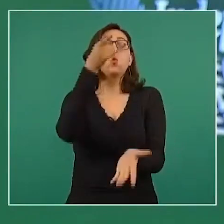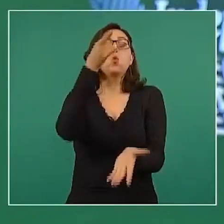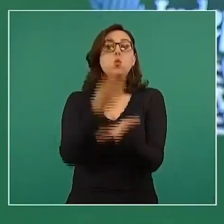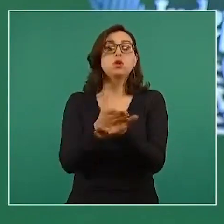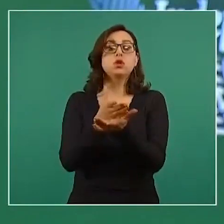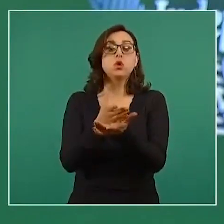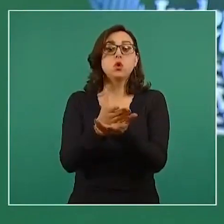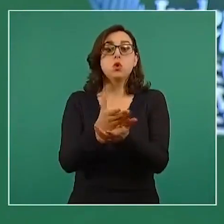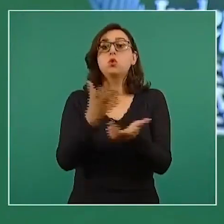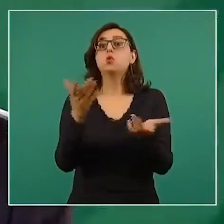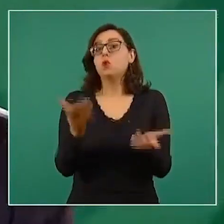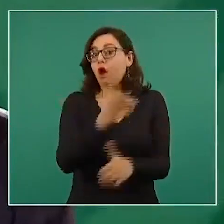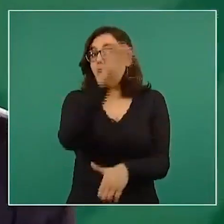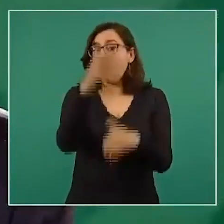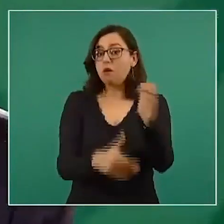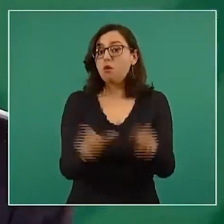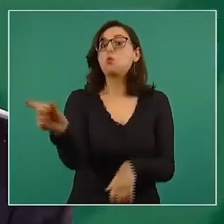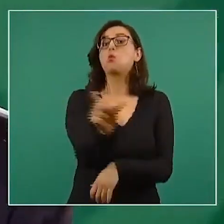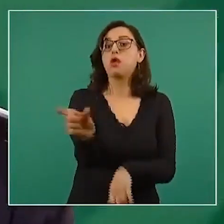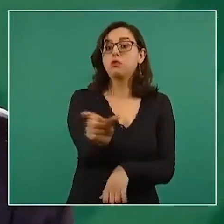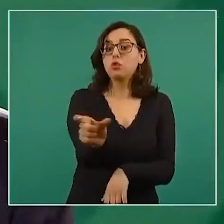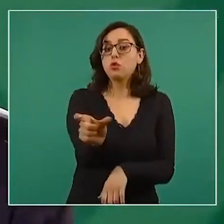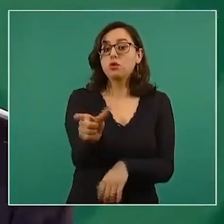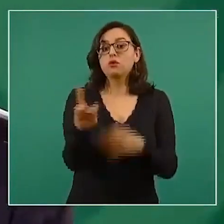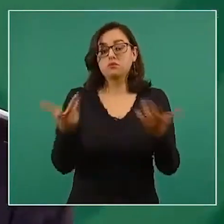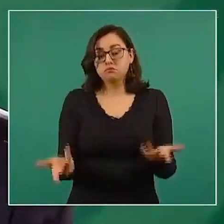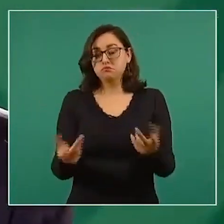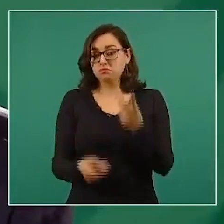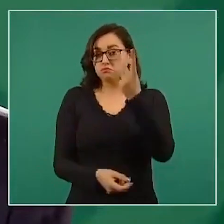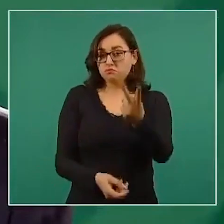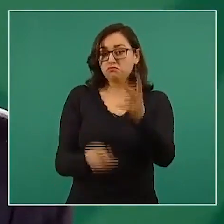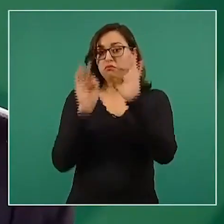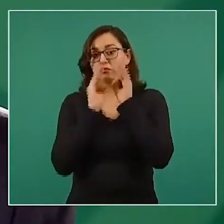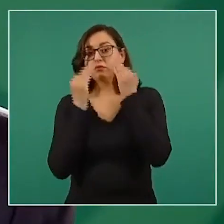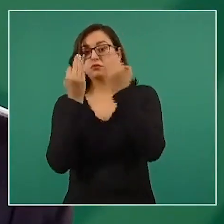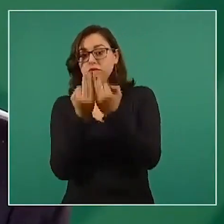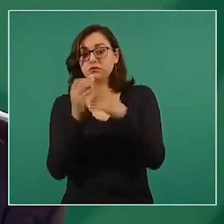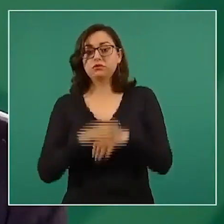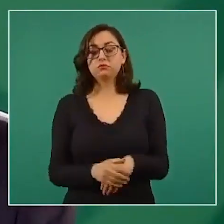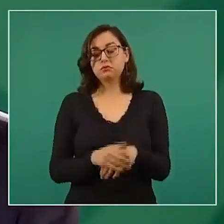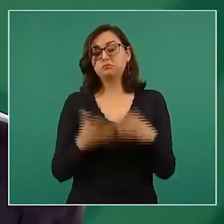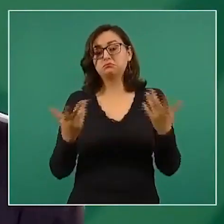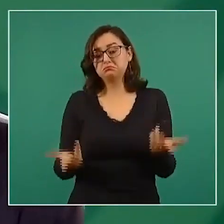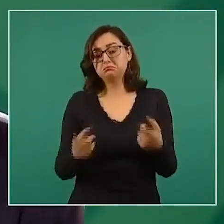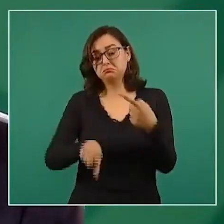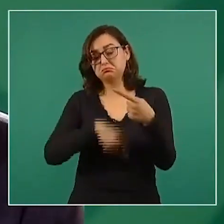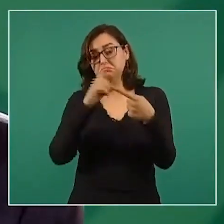en el momento en que la epidemia pase a uno de 2 escenarios. O bien a una extinción, a